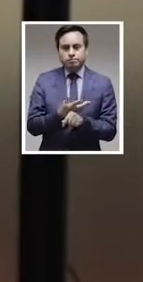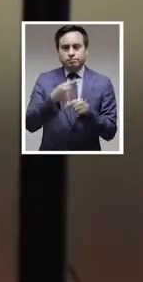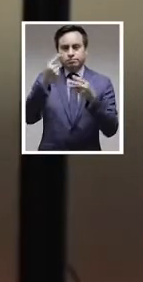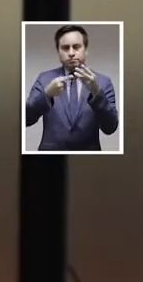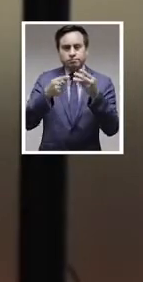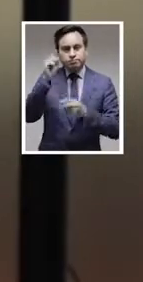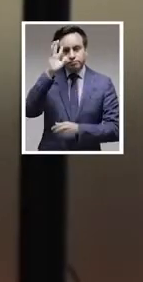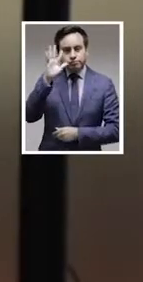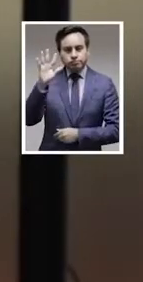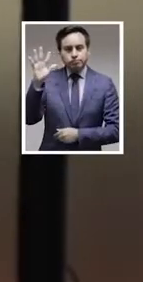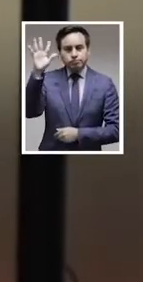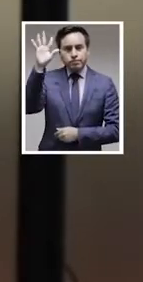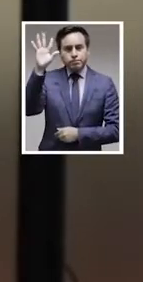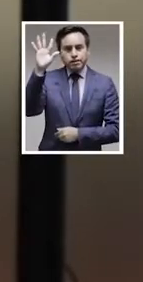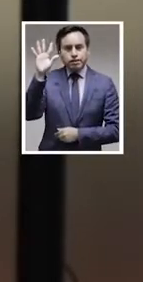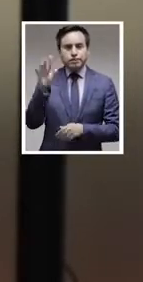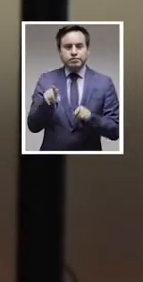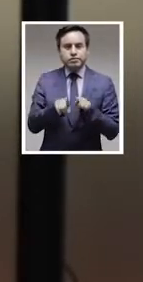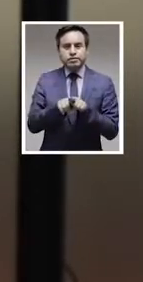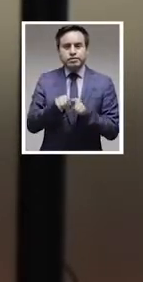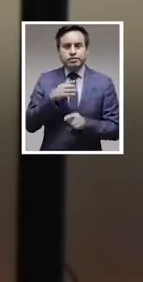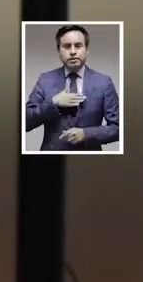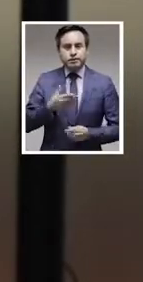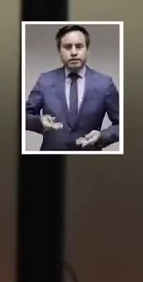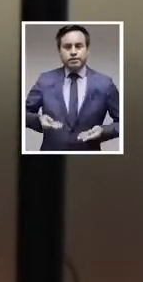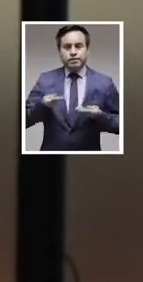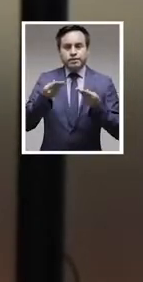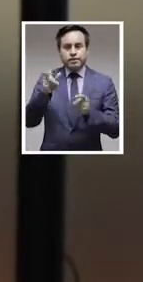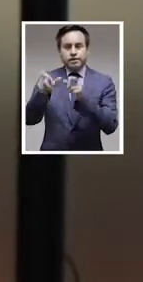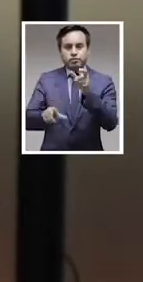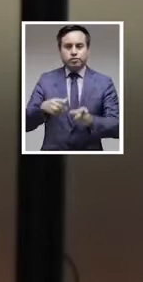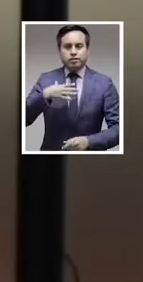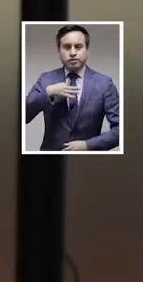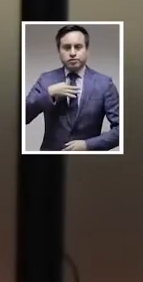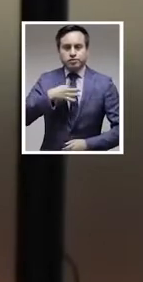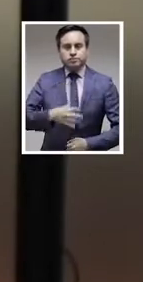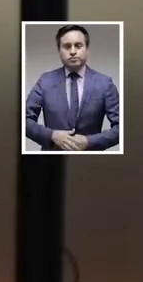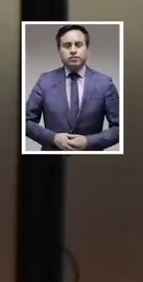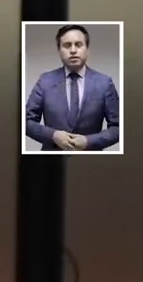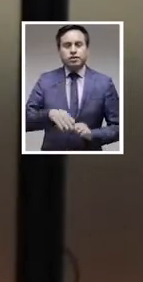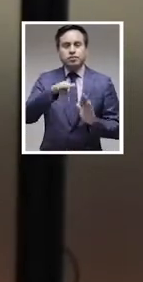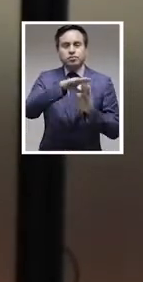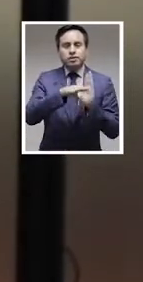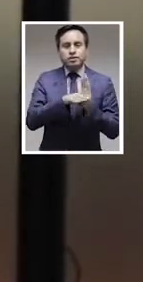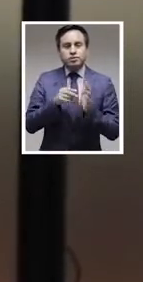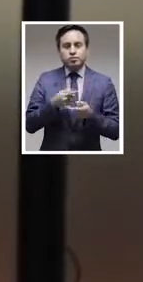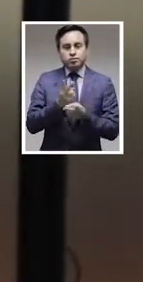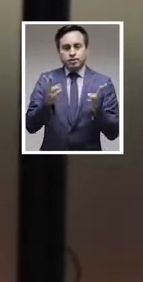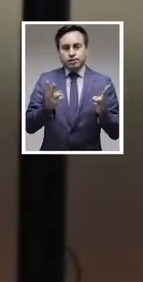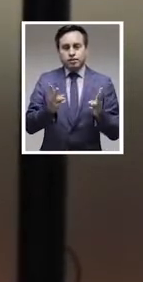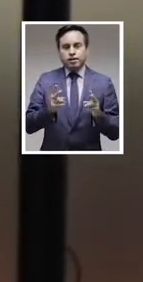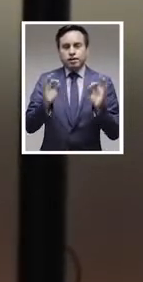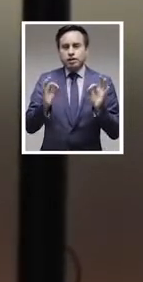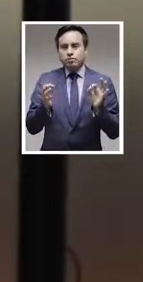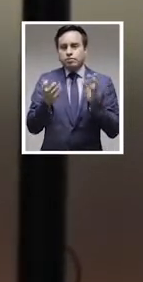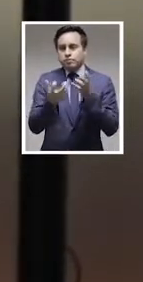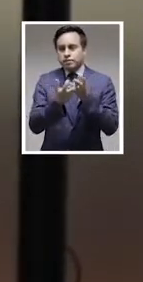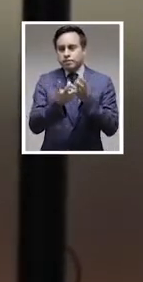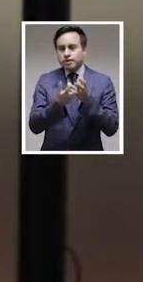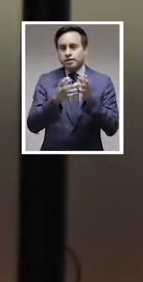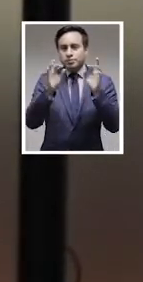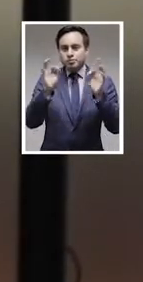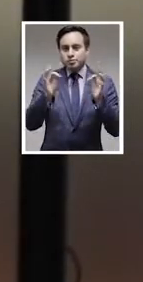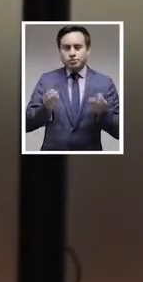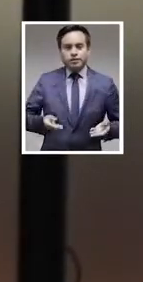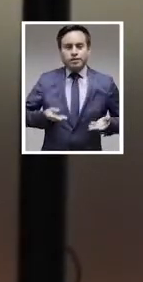una cierta imagen de lo que quiere entregar a los ciudadanos. Las políticas públicas apuntan precisamente